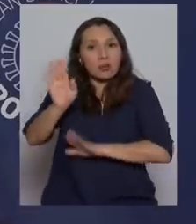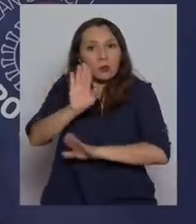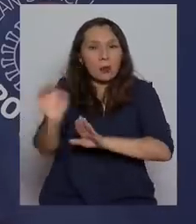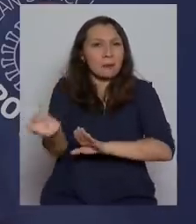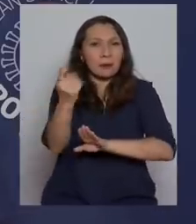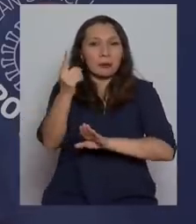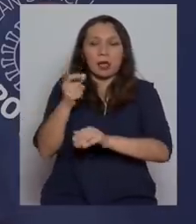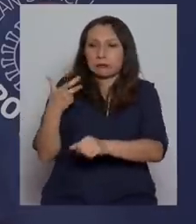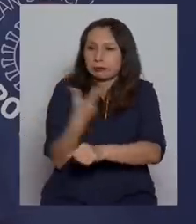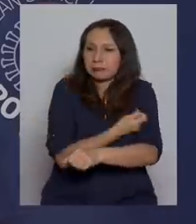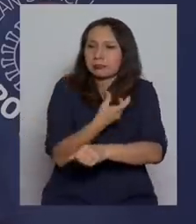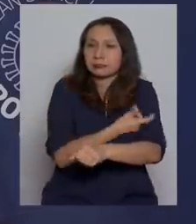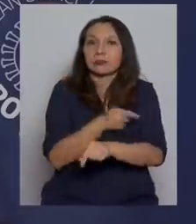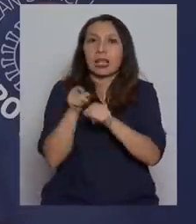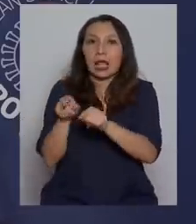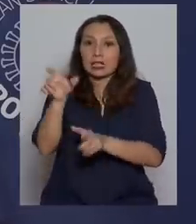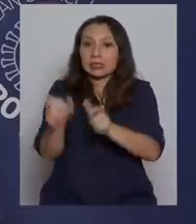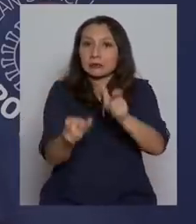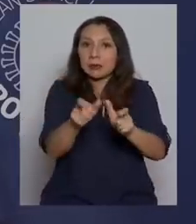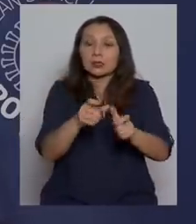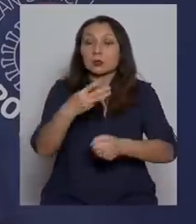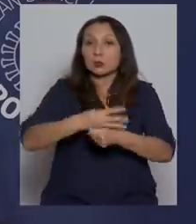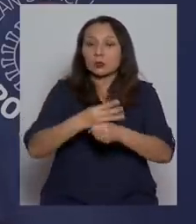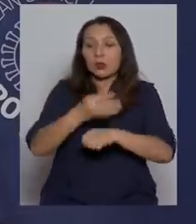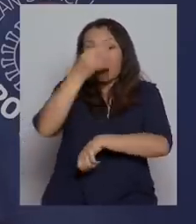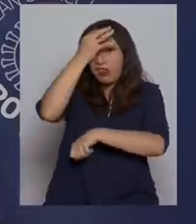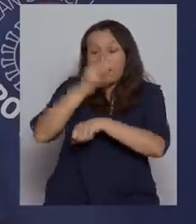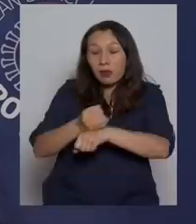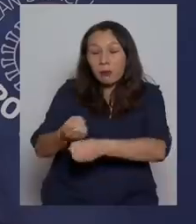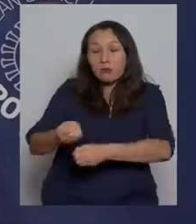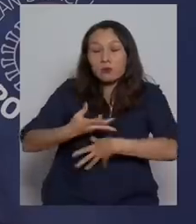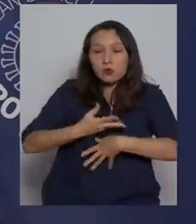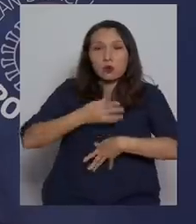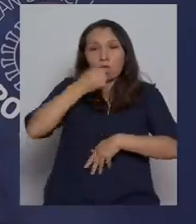proteger principalmente, porque son ellos que se enferman de